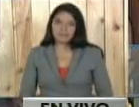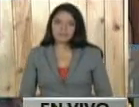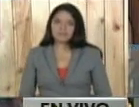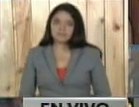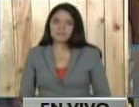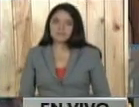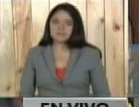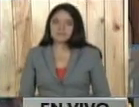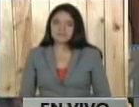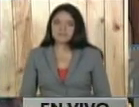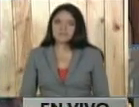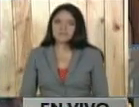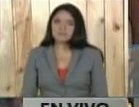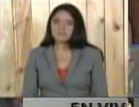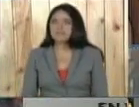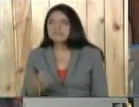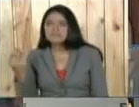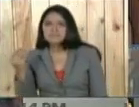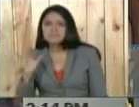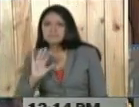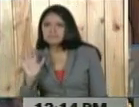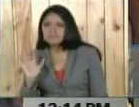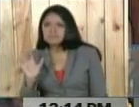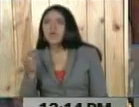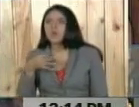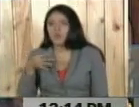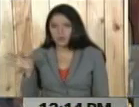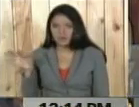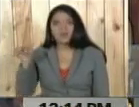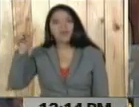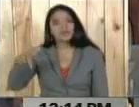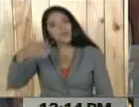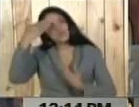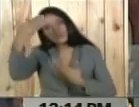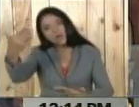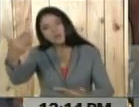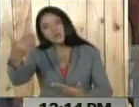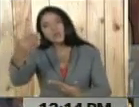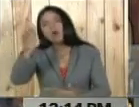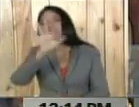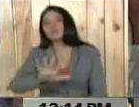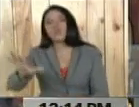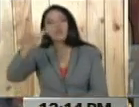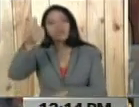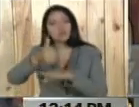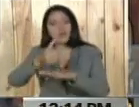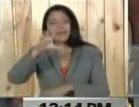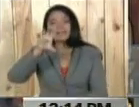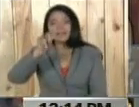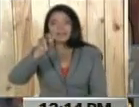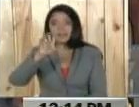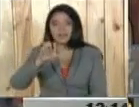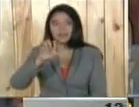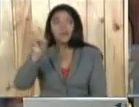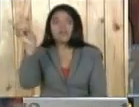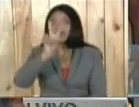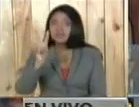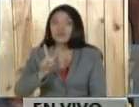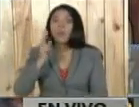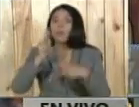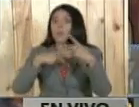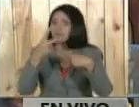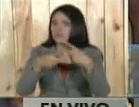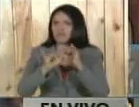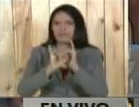Correcto. Desde aquí le envío un saludo al Poder Electoral del país. Venezuela tiene un proceso ya